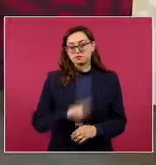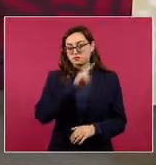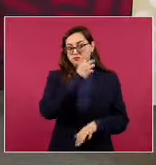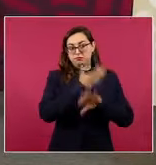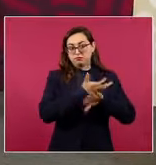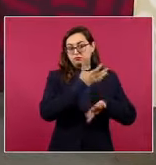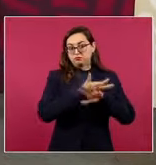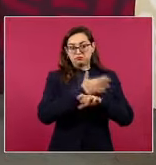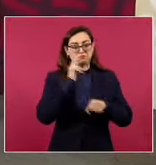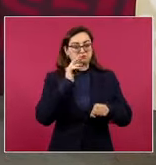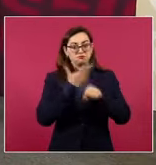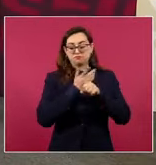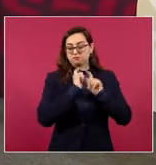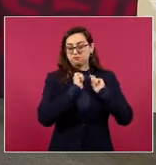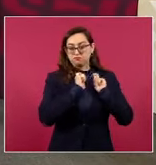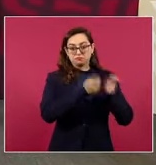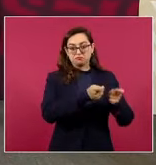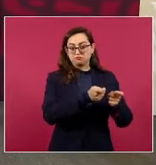estadounidenses